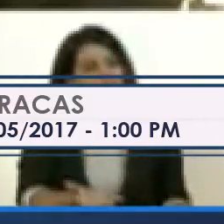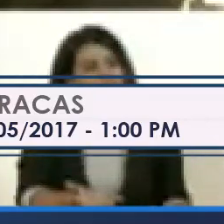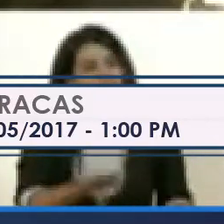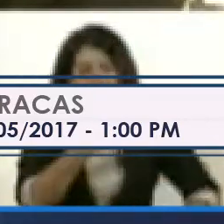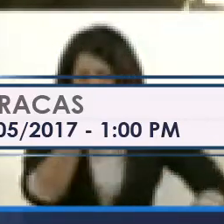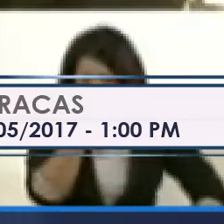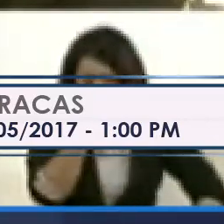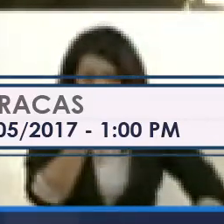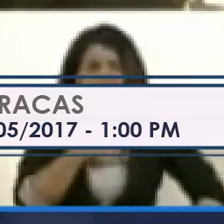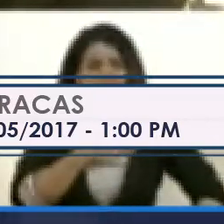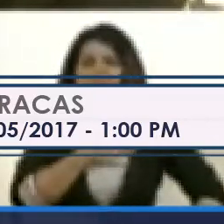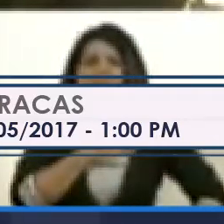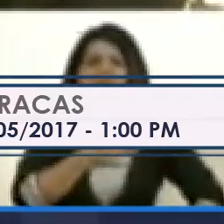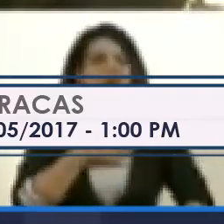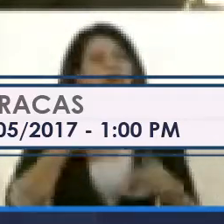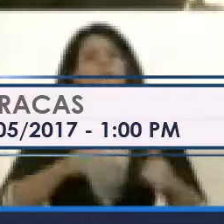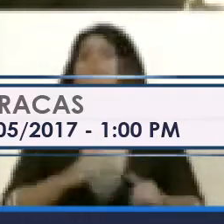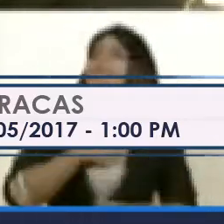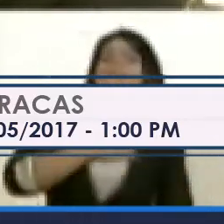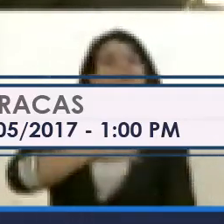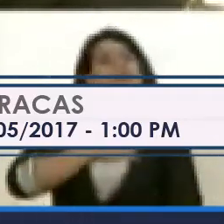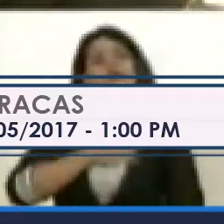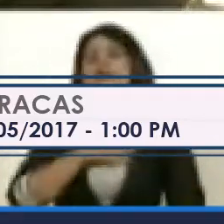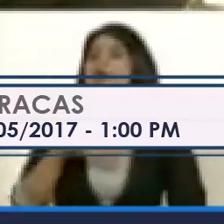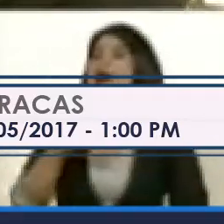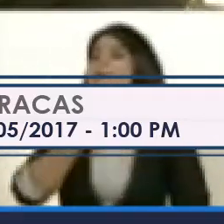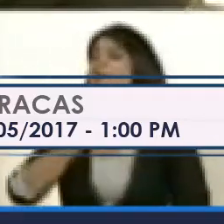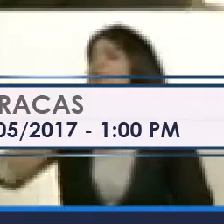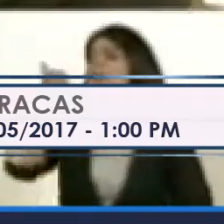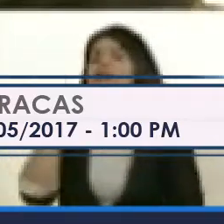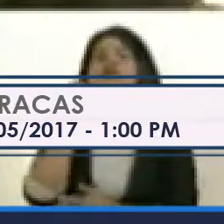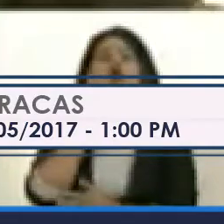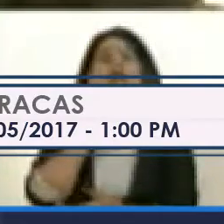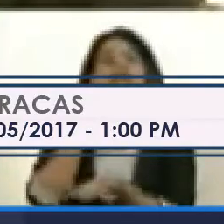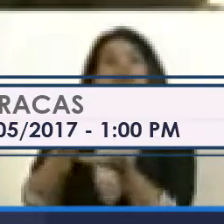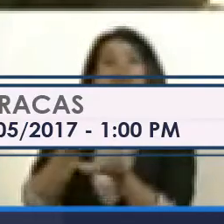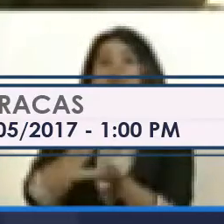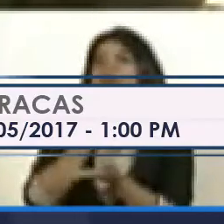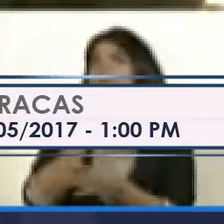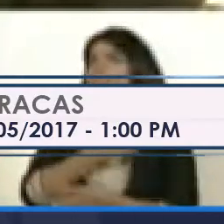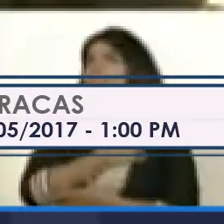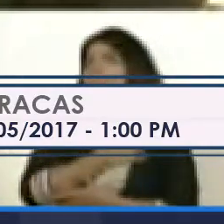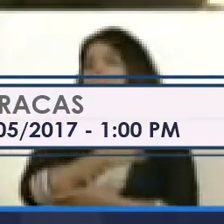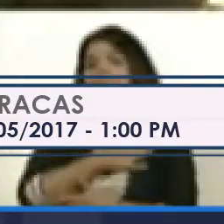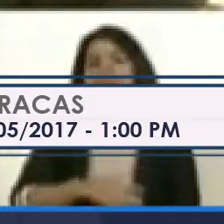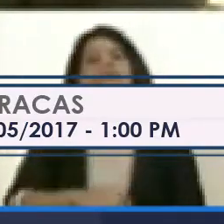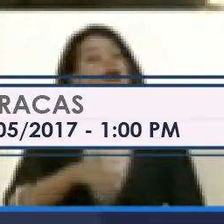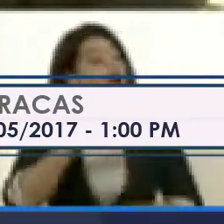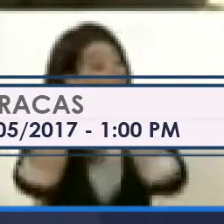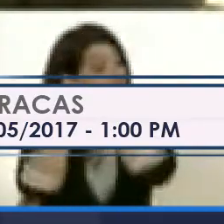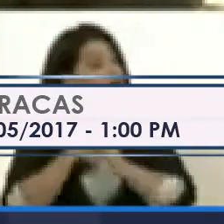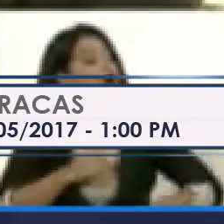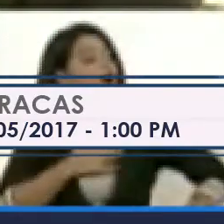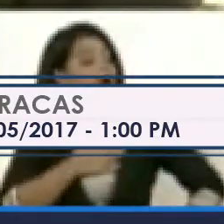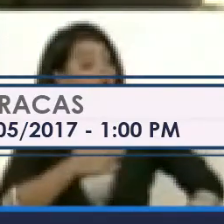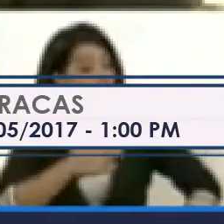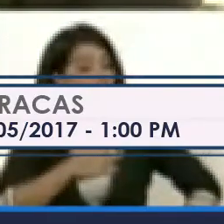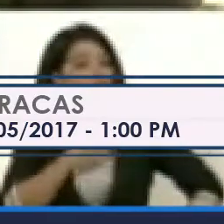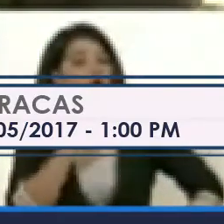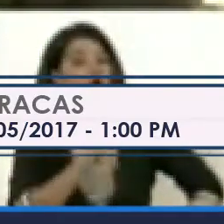y él le dijo que la noche y ella le dijo que si él le daba